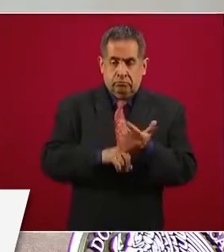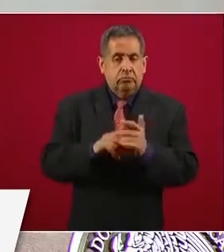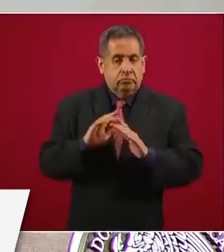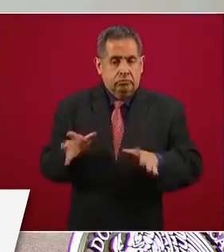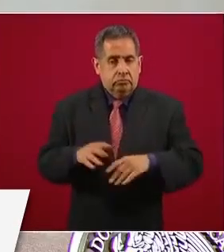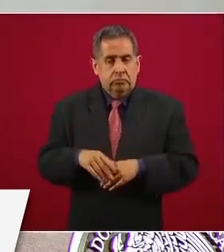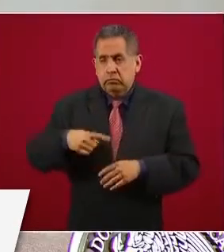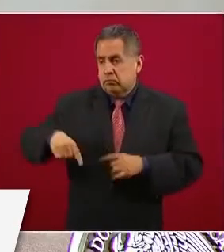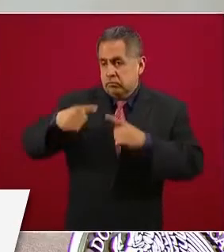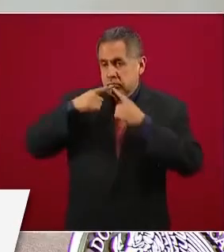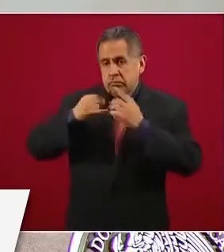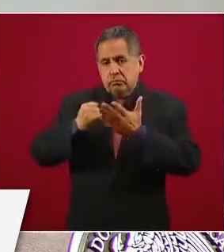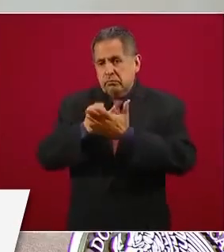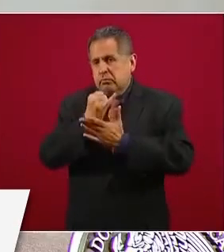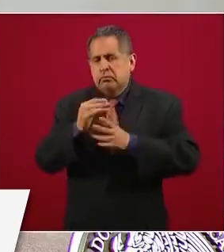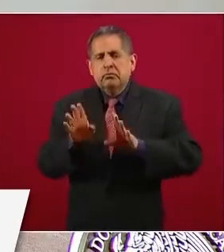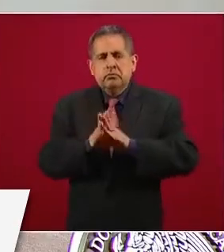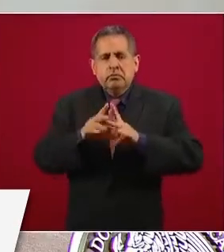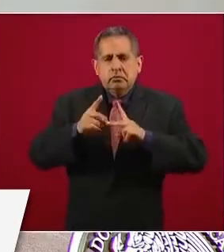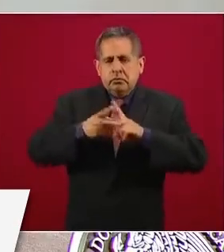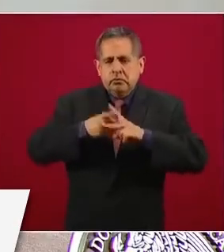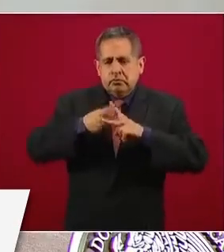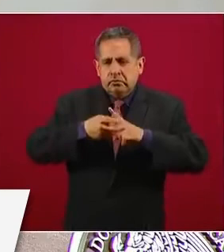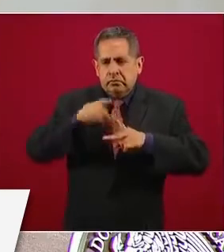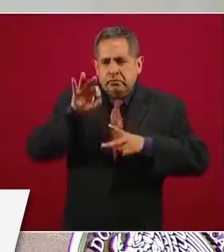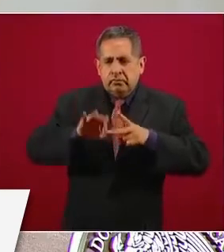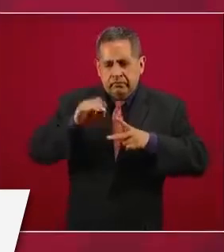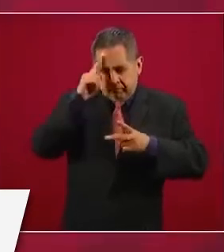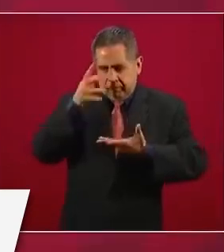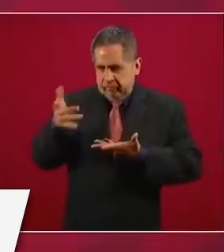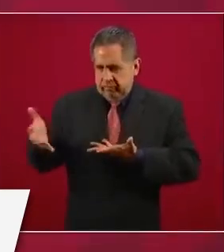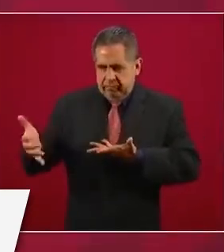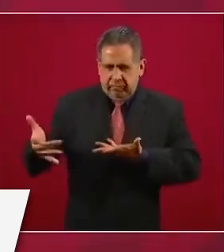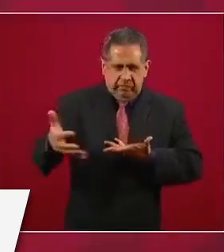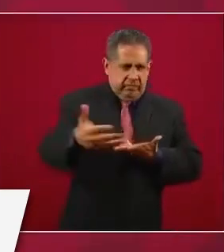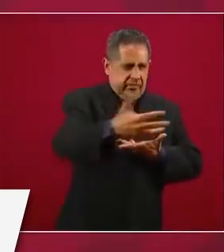se definió una fórmula para el reparto